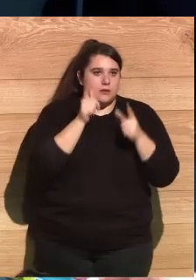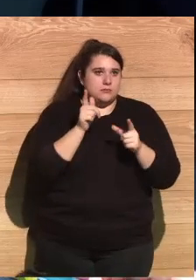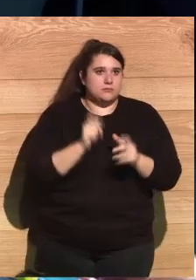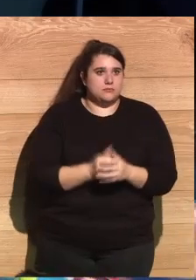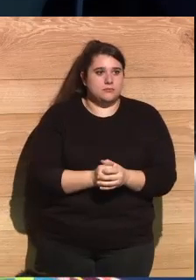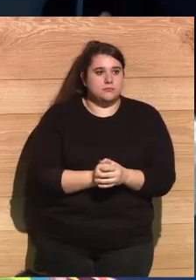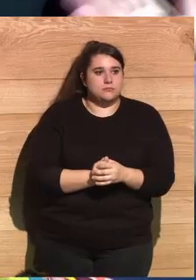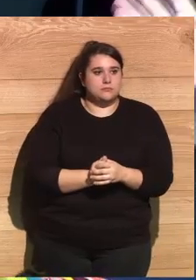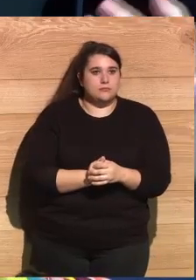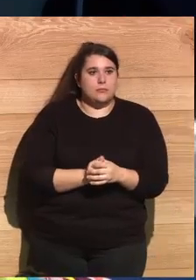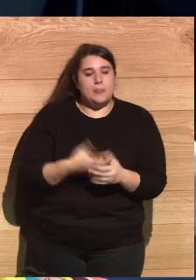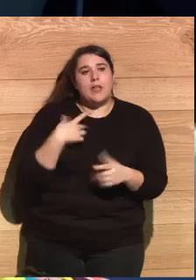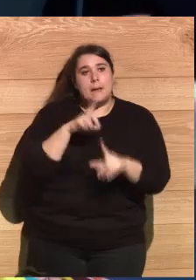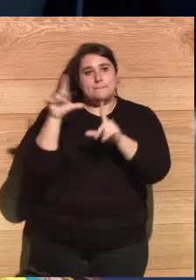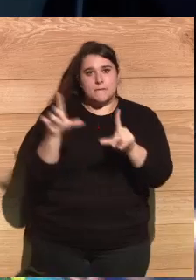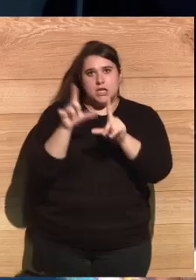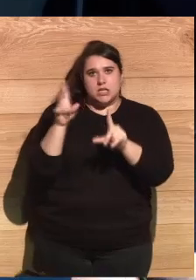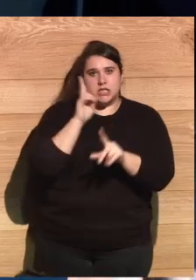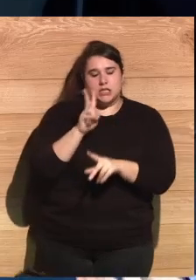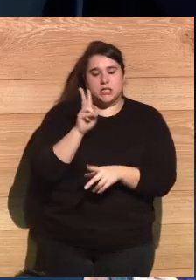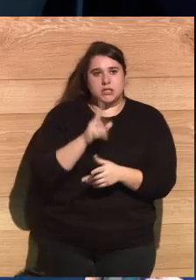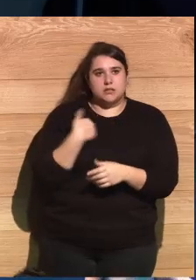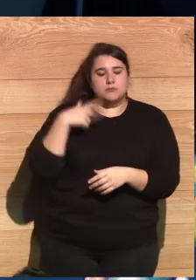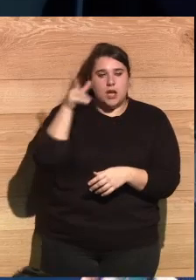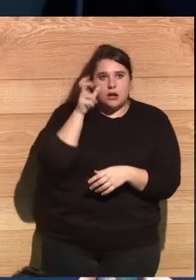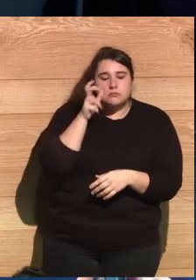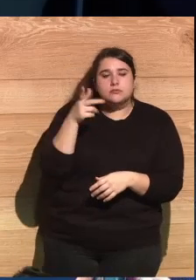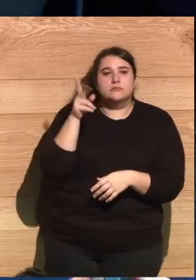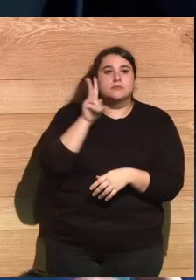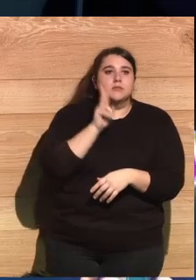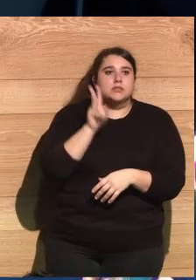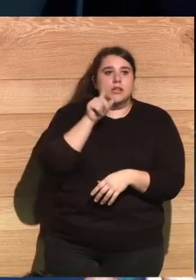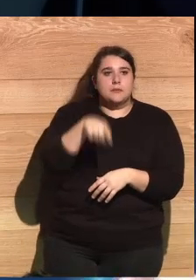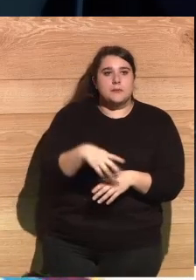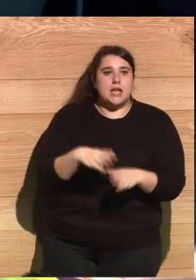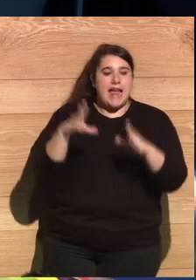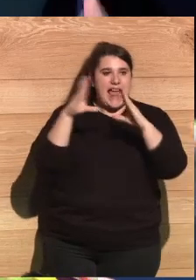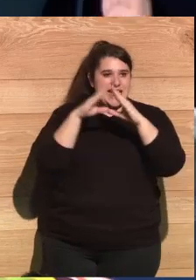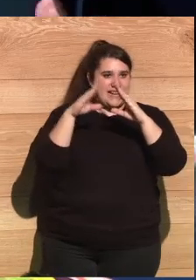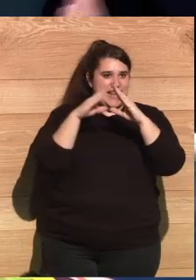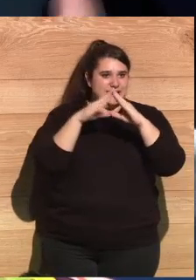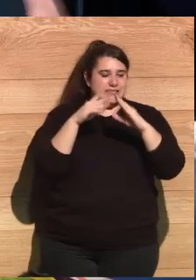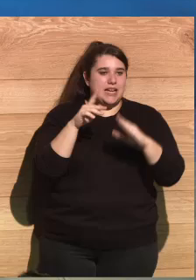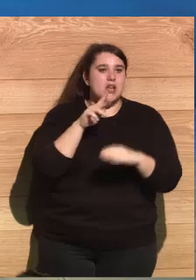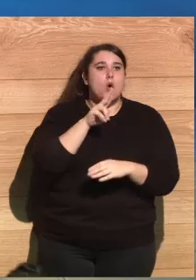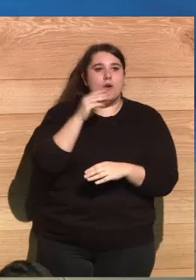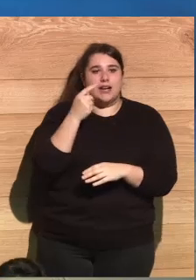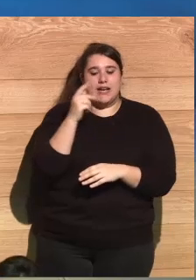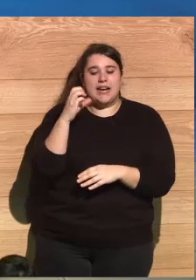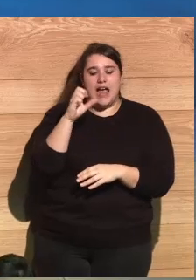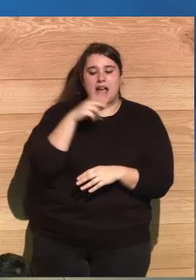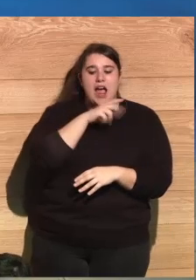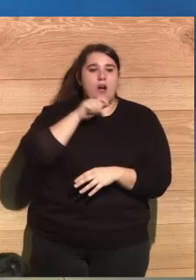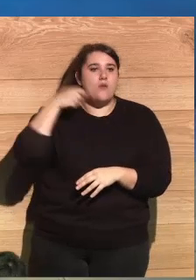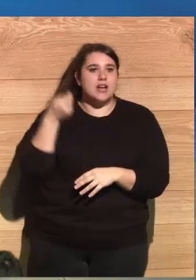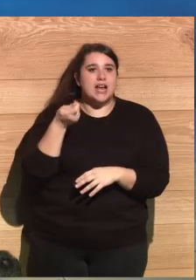destino que tuve. Esas imágenes, mientras te escuchaba, las he visto yo también, por ejemplo, en las iglesias ucranianas. Están todas las fotos de los